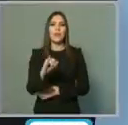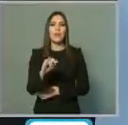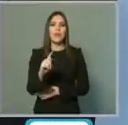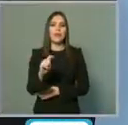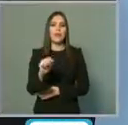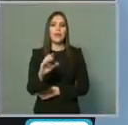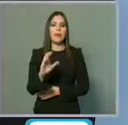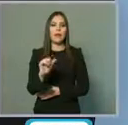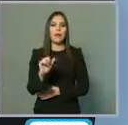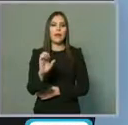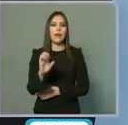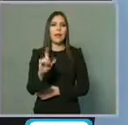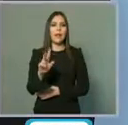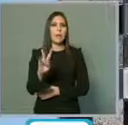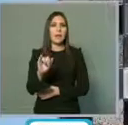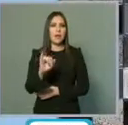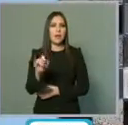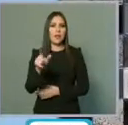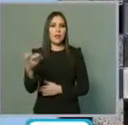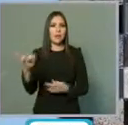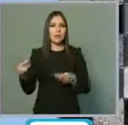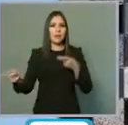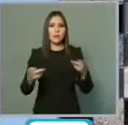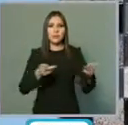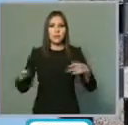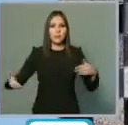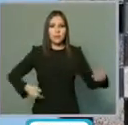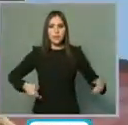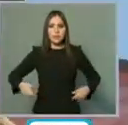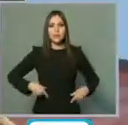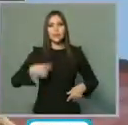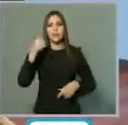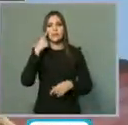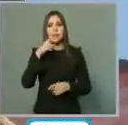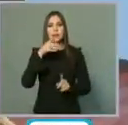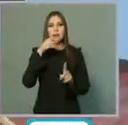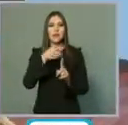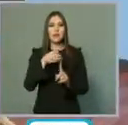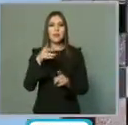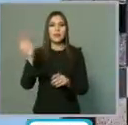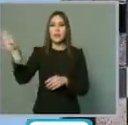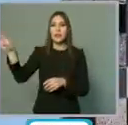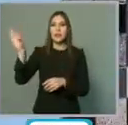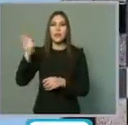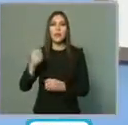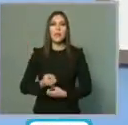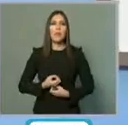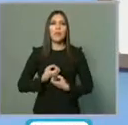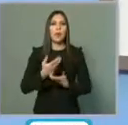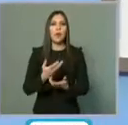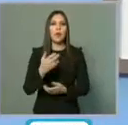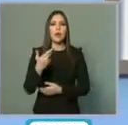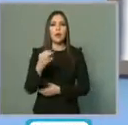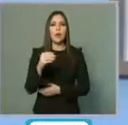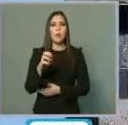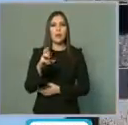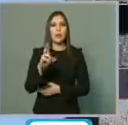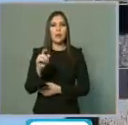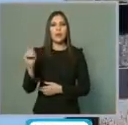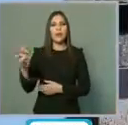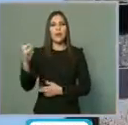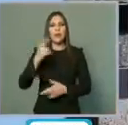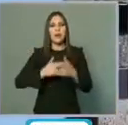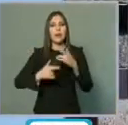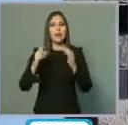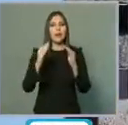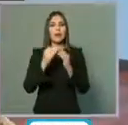viaje. Y está inspirada en el poema de Homero, de la Odisea, el regreso a casa de Ulises, pero